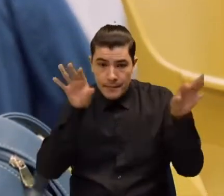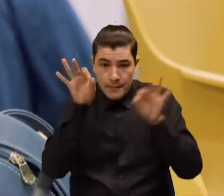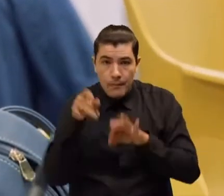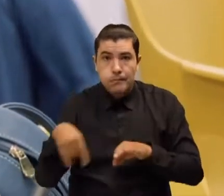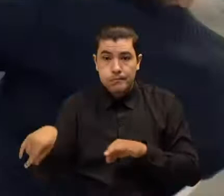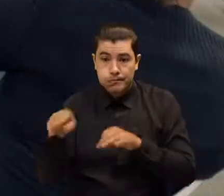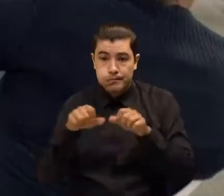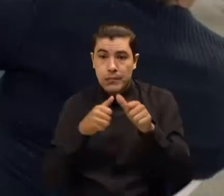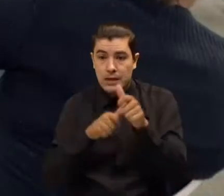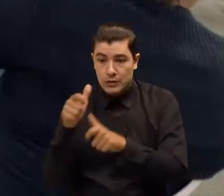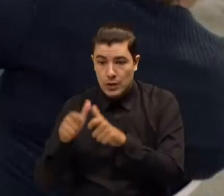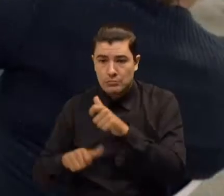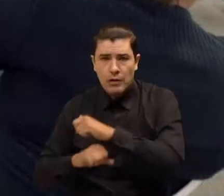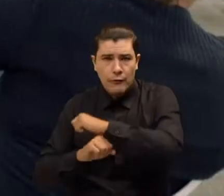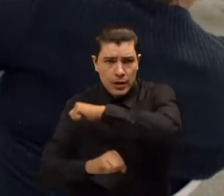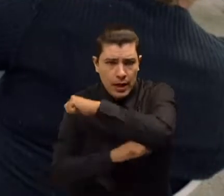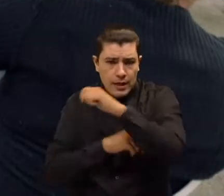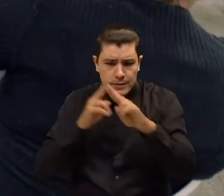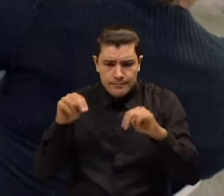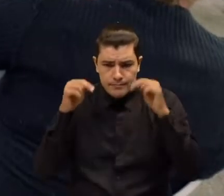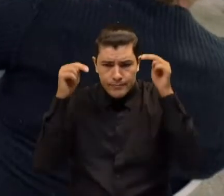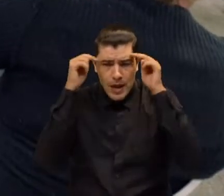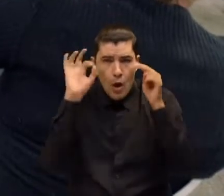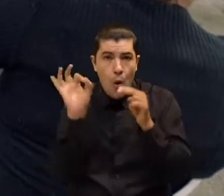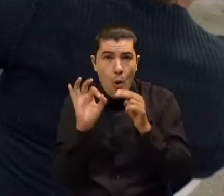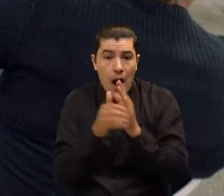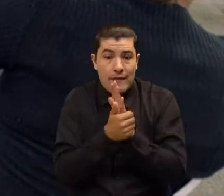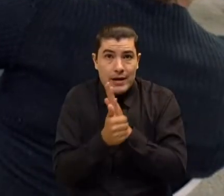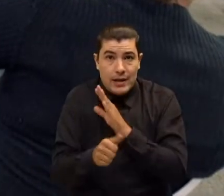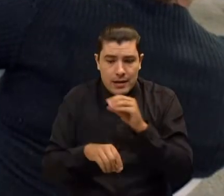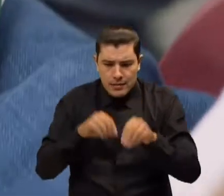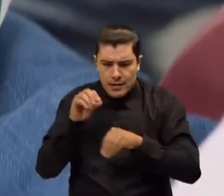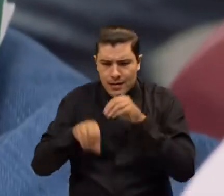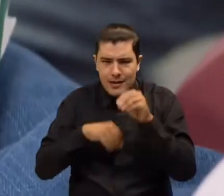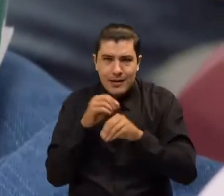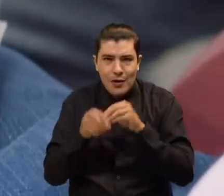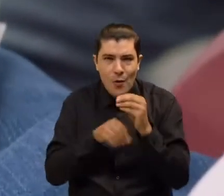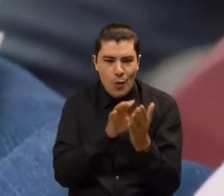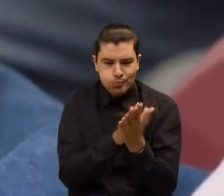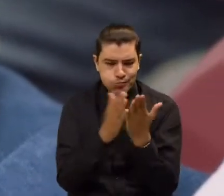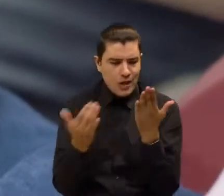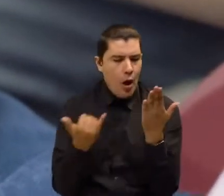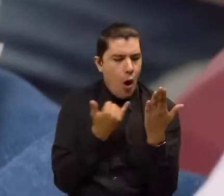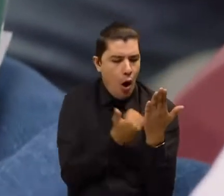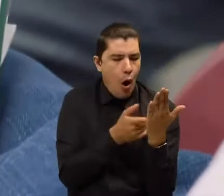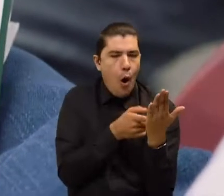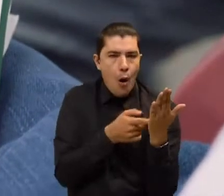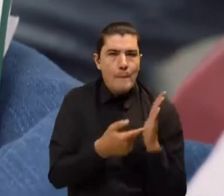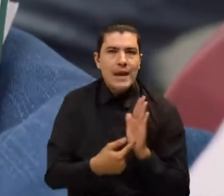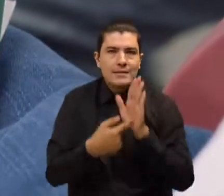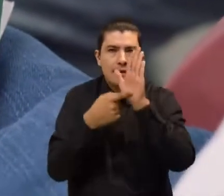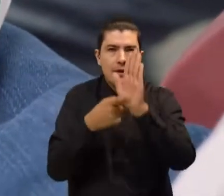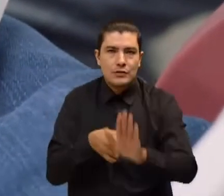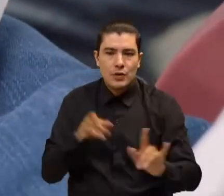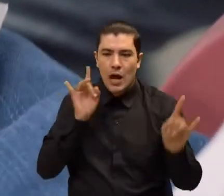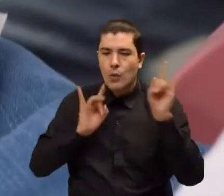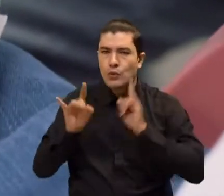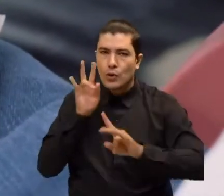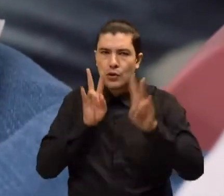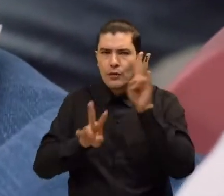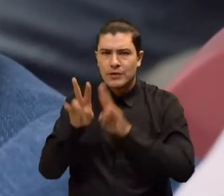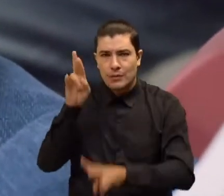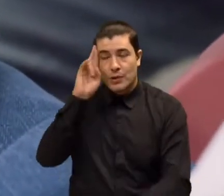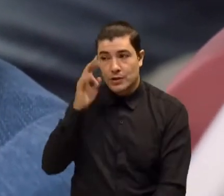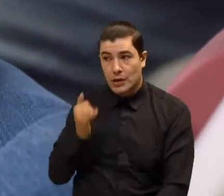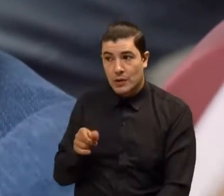sus conocimientos y habilidades en la construcción de su pitch luis fernando ordúz comenta cómo le han parecido las